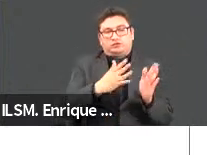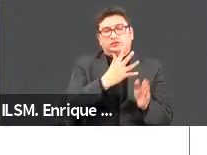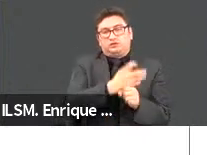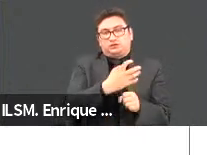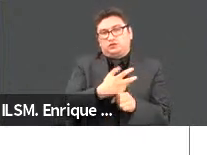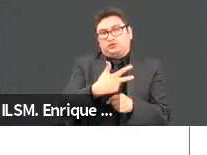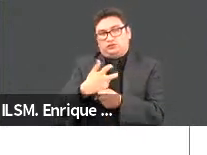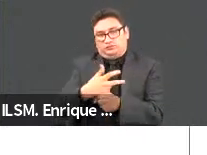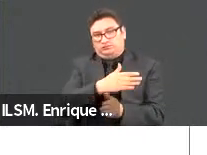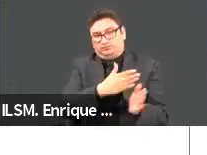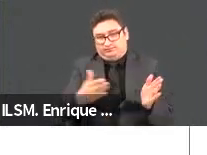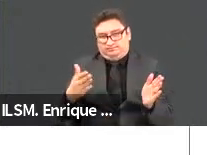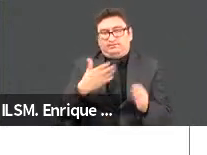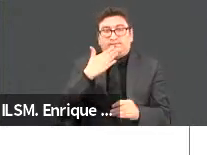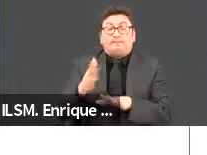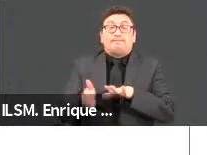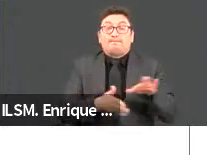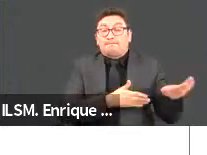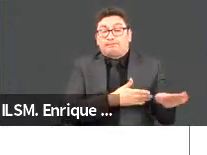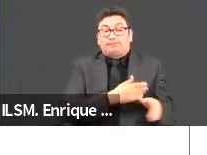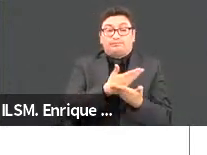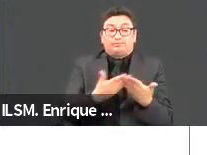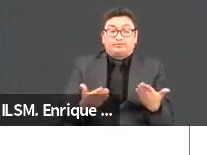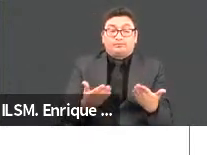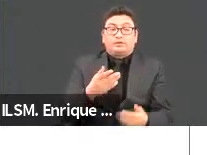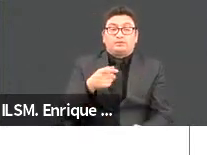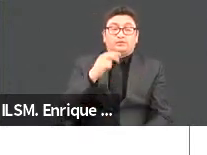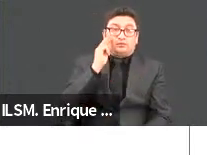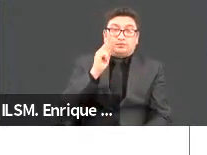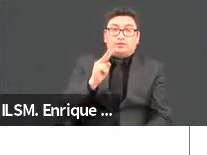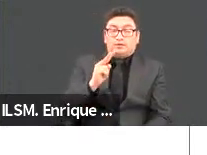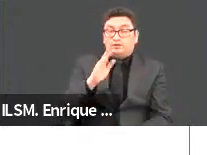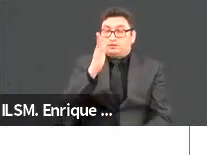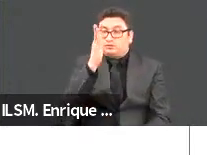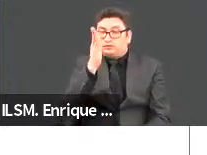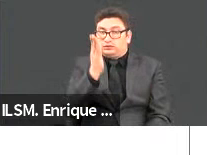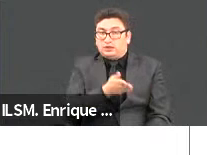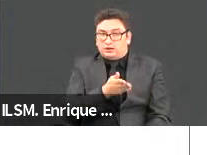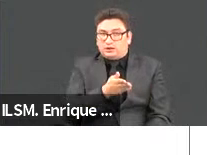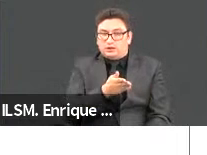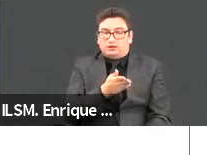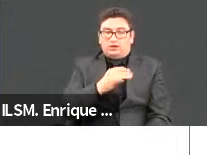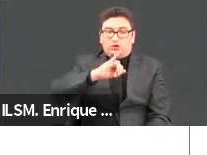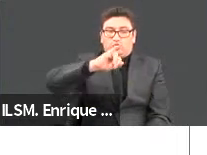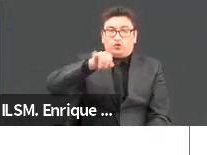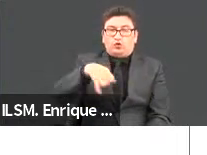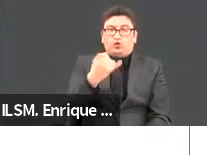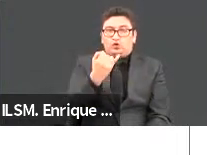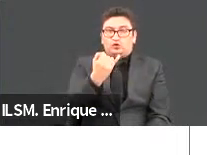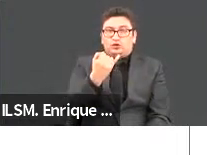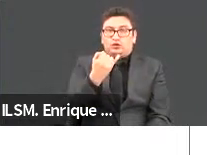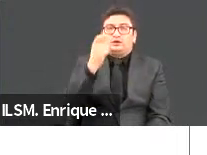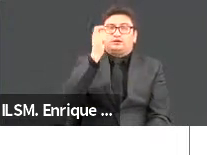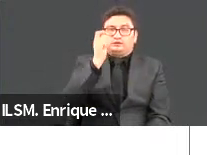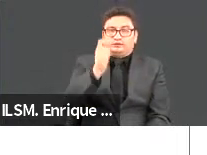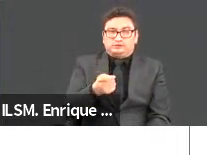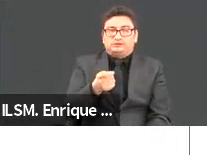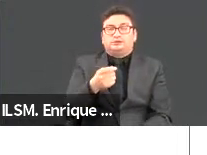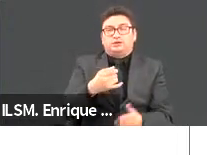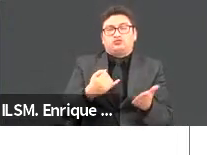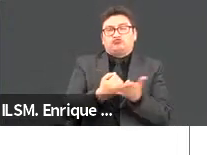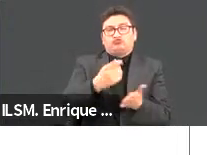inclusive. A continuación, si viene seguido de una diagonal J, nos va a indicar que es jurisprudencia.